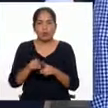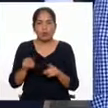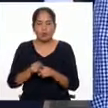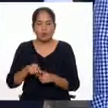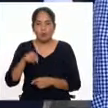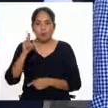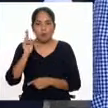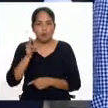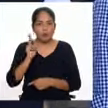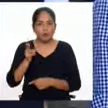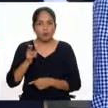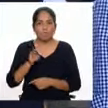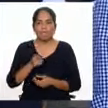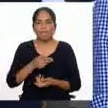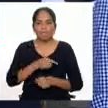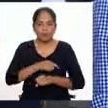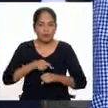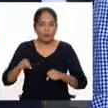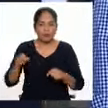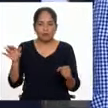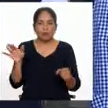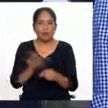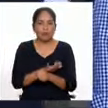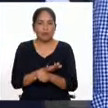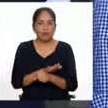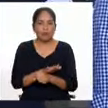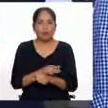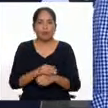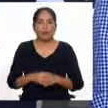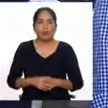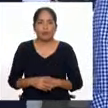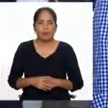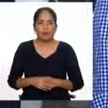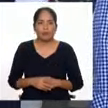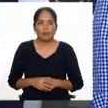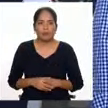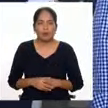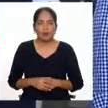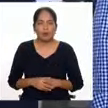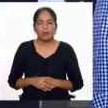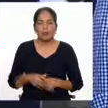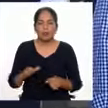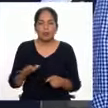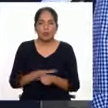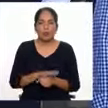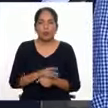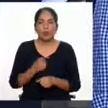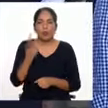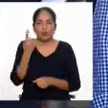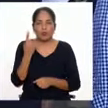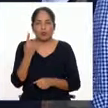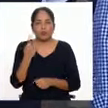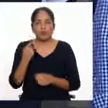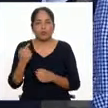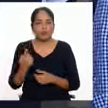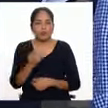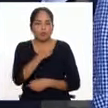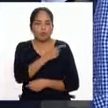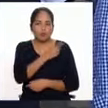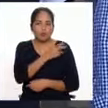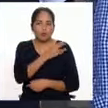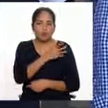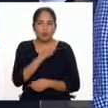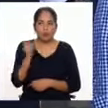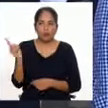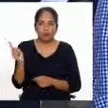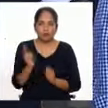docentes completos para que no haya salones unidocentes, sino más bien por cada grado tengan el profesor